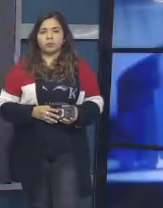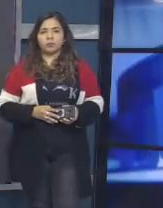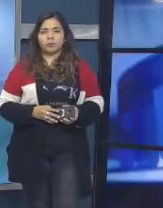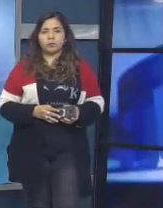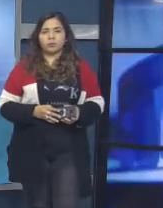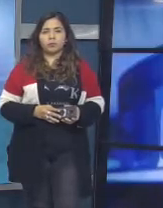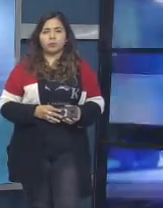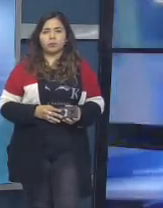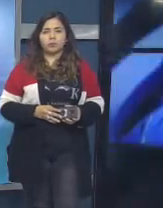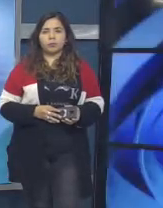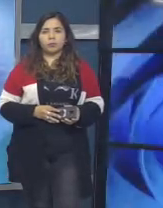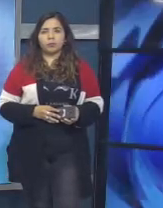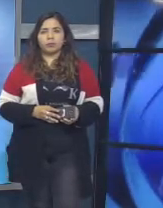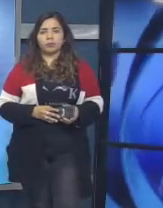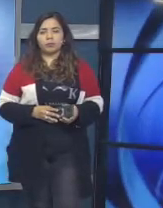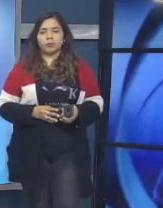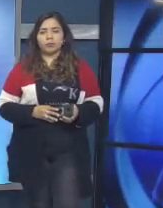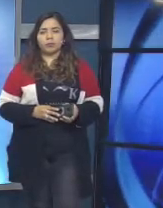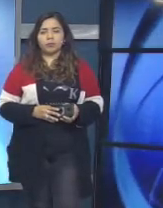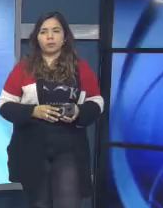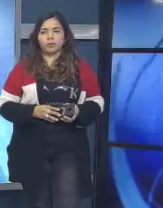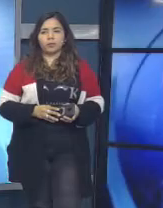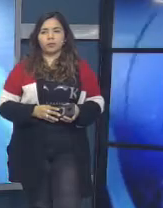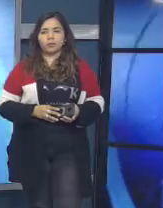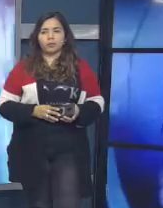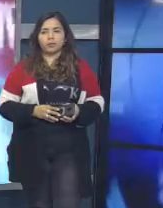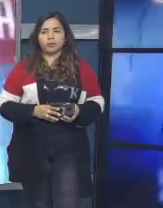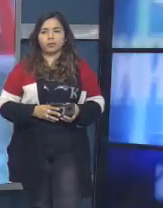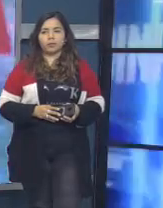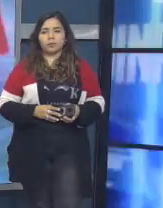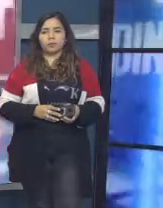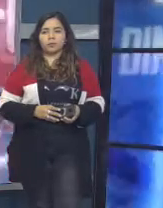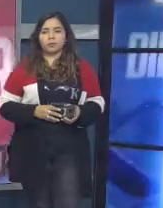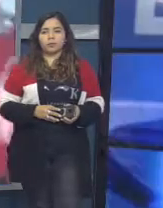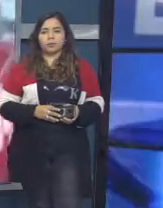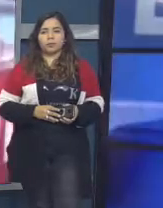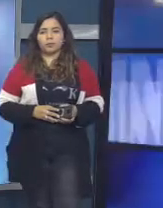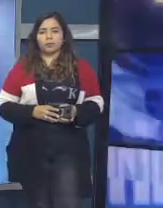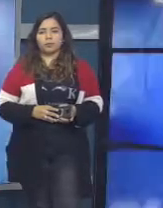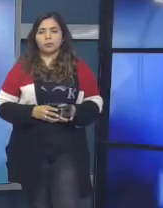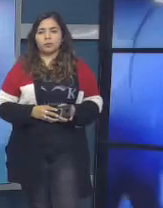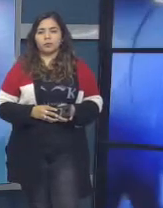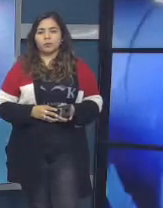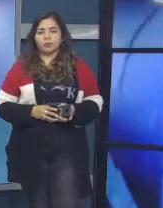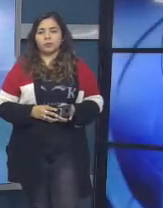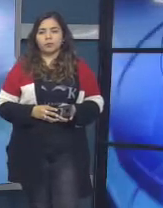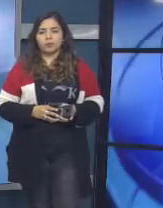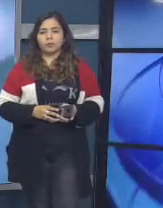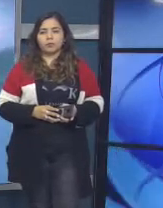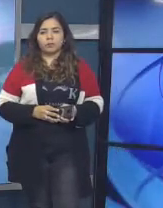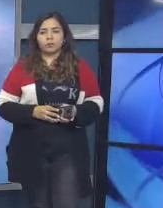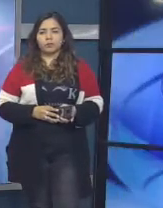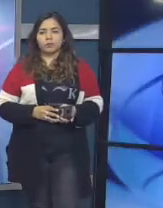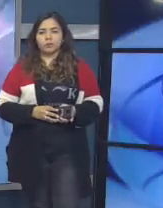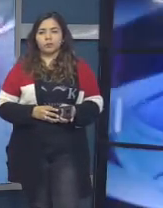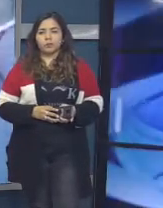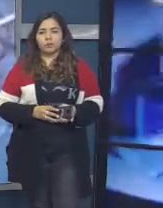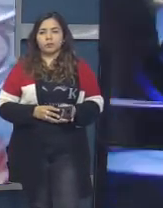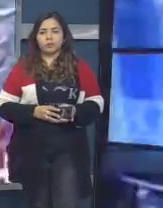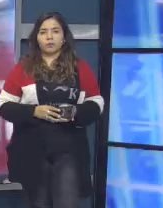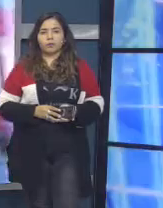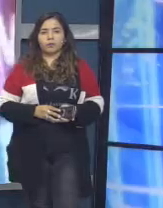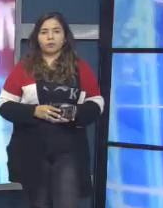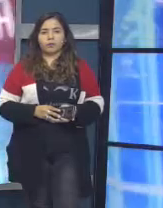temporadas anteriores nosotros ya a esta altura ya teníamos tarifas, teníamos precios, y a esta altura